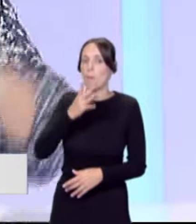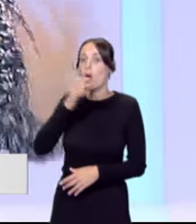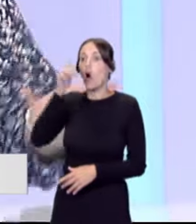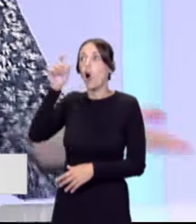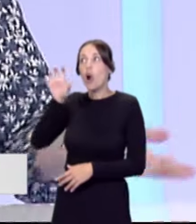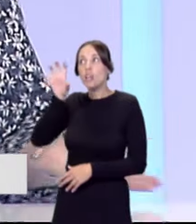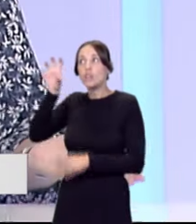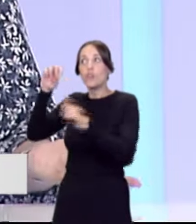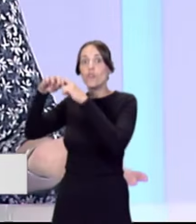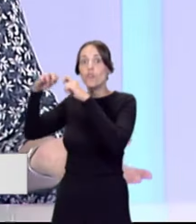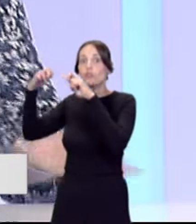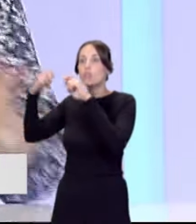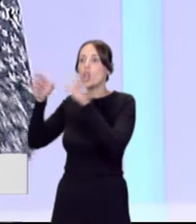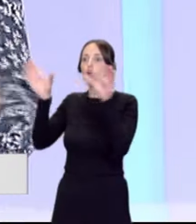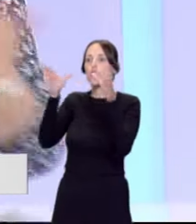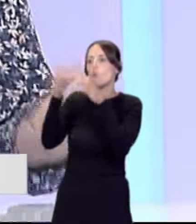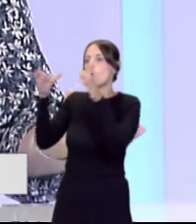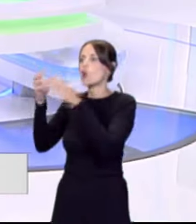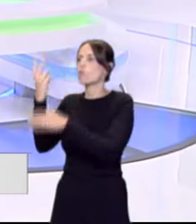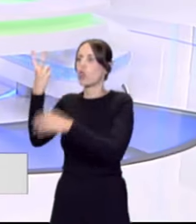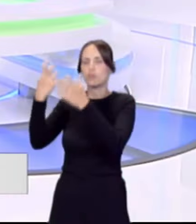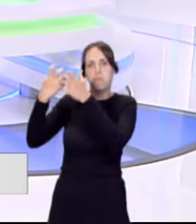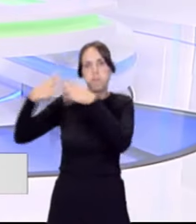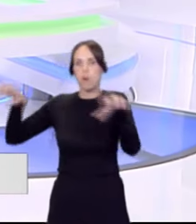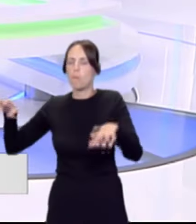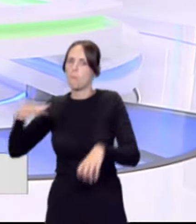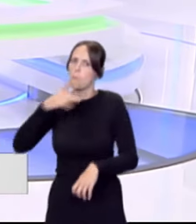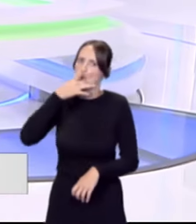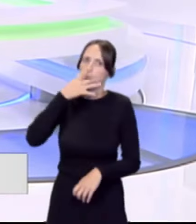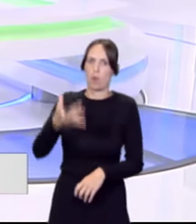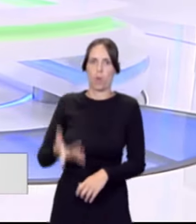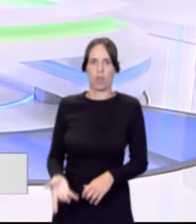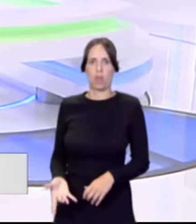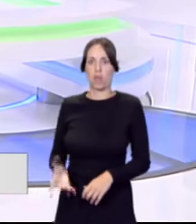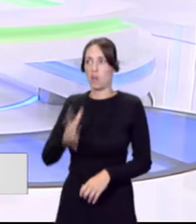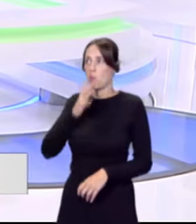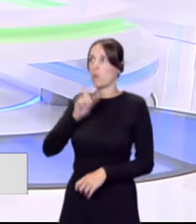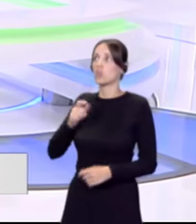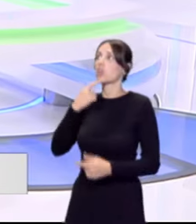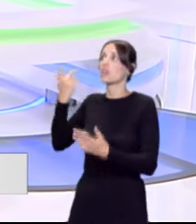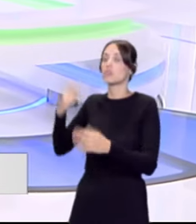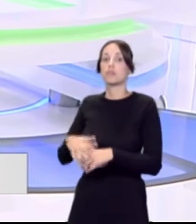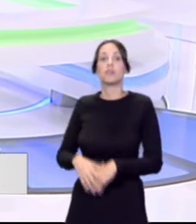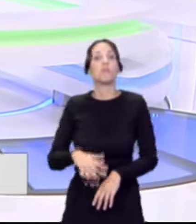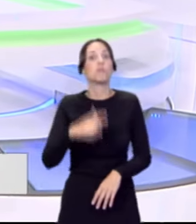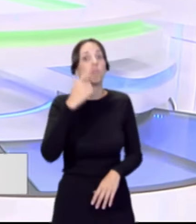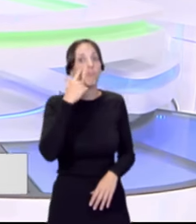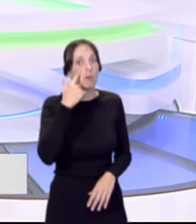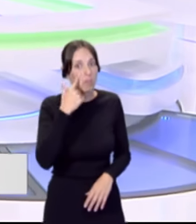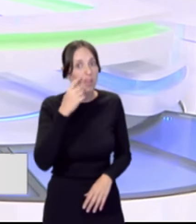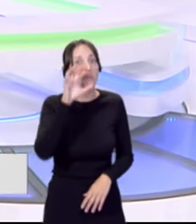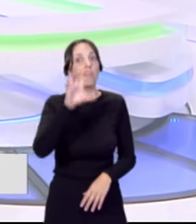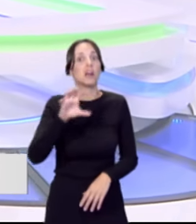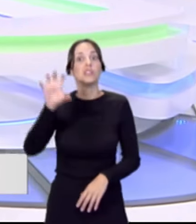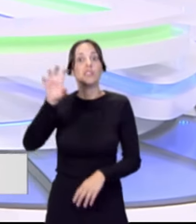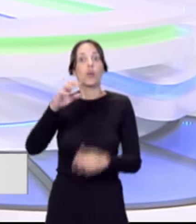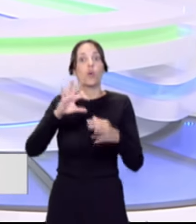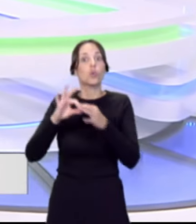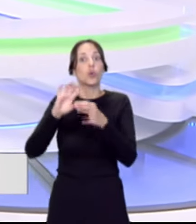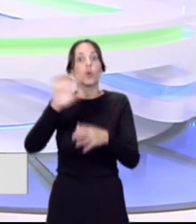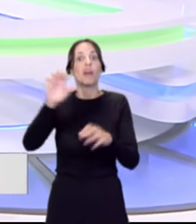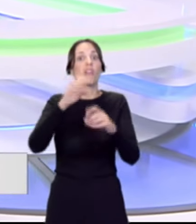digo, dos grupos. Es que la opinión pública, ¿qué vamos a decir? Pues bueno, mira, si hacemos números, 17 son los países de la Unión Europea